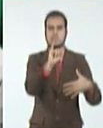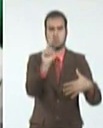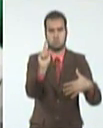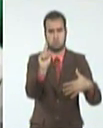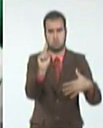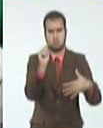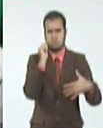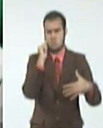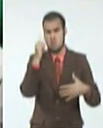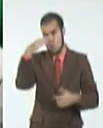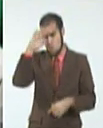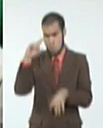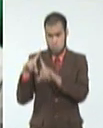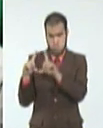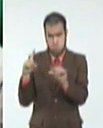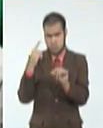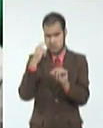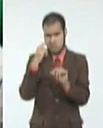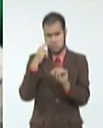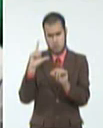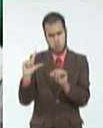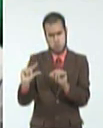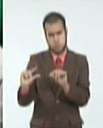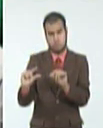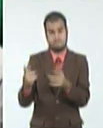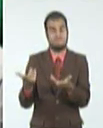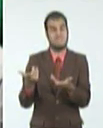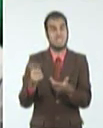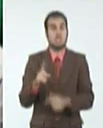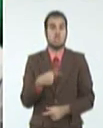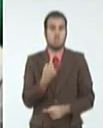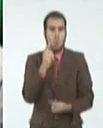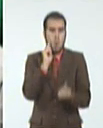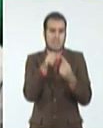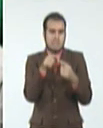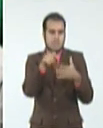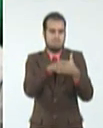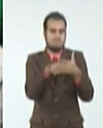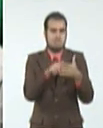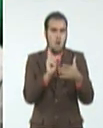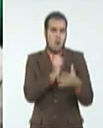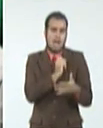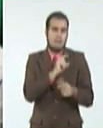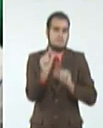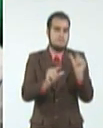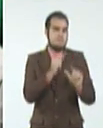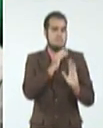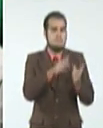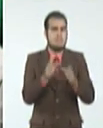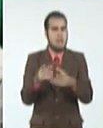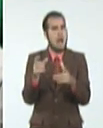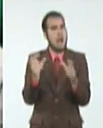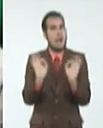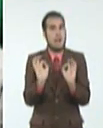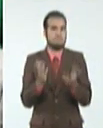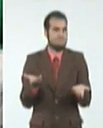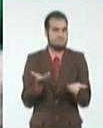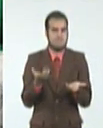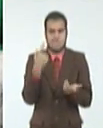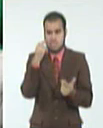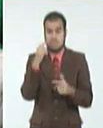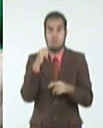2,61%, pero muy elevada para los propósitos que tiene nuestro país desde el punto de vista de